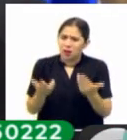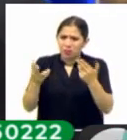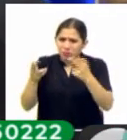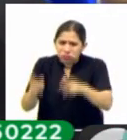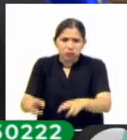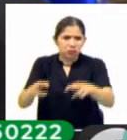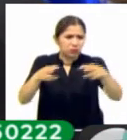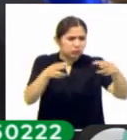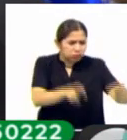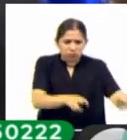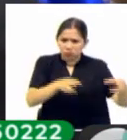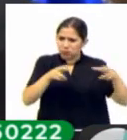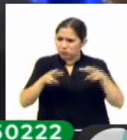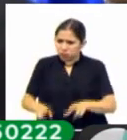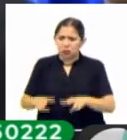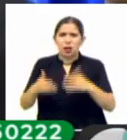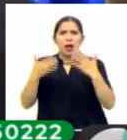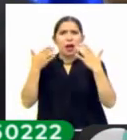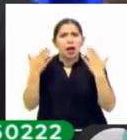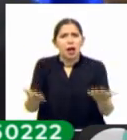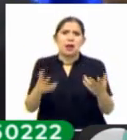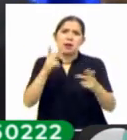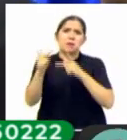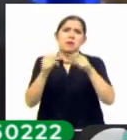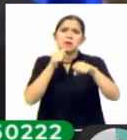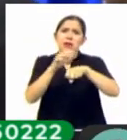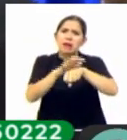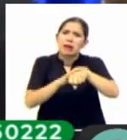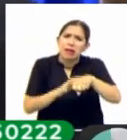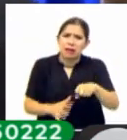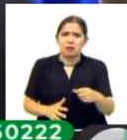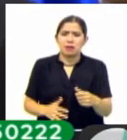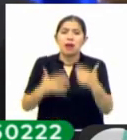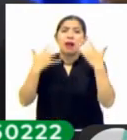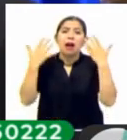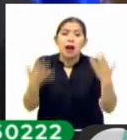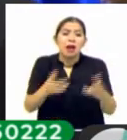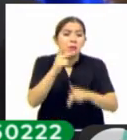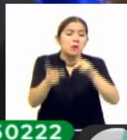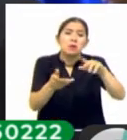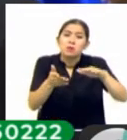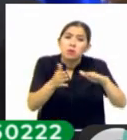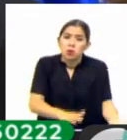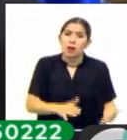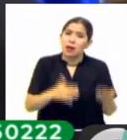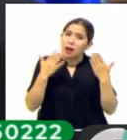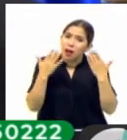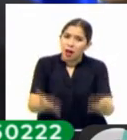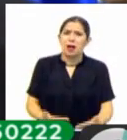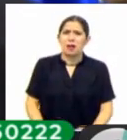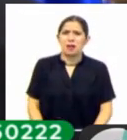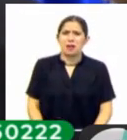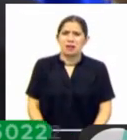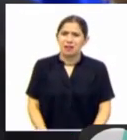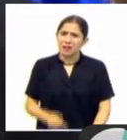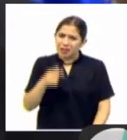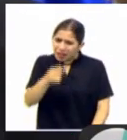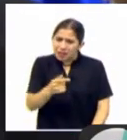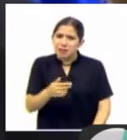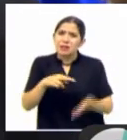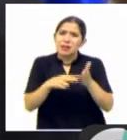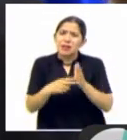todos estos hechos donde existen personas heridas, donde existen personas fallecidas, constituyen